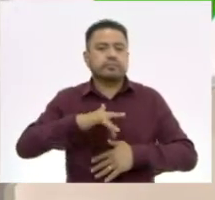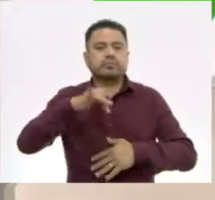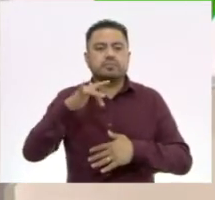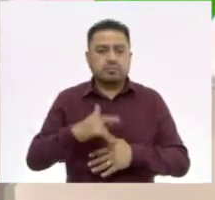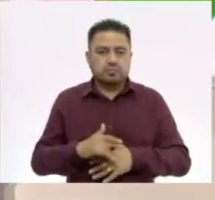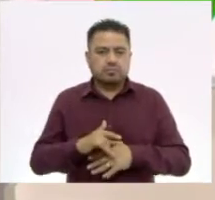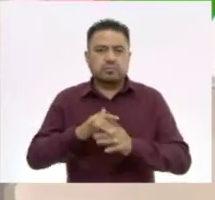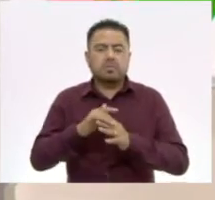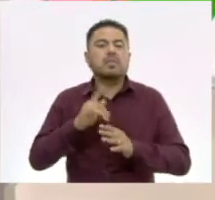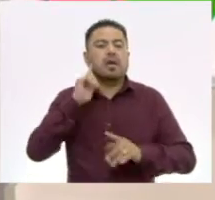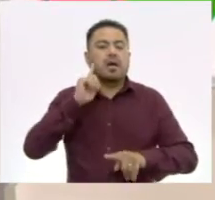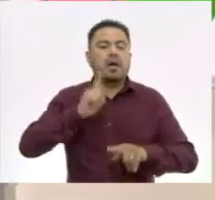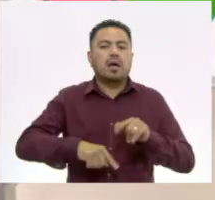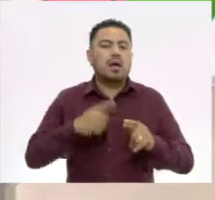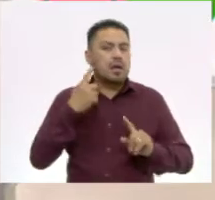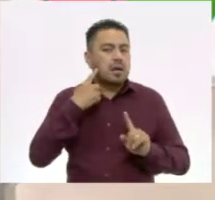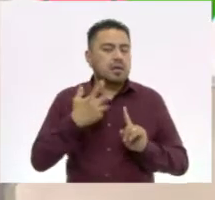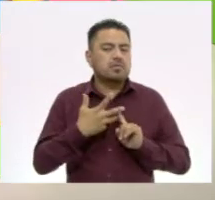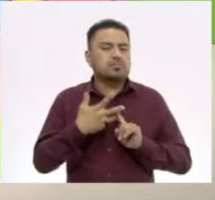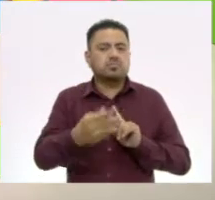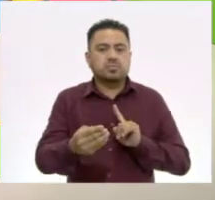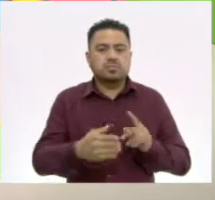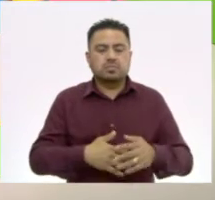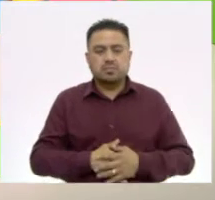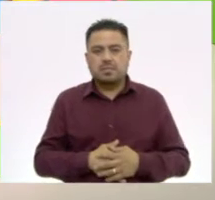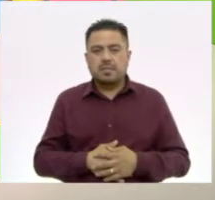emite el sonido que escuchamos